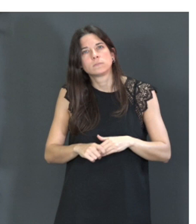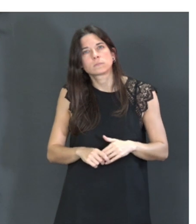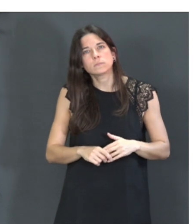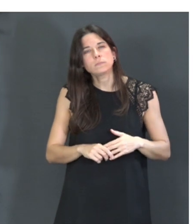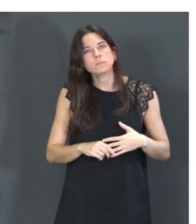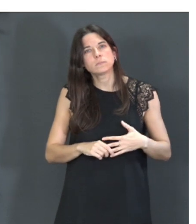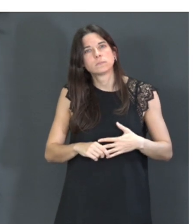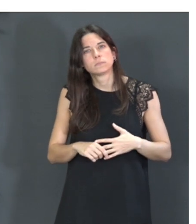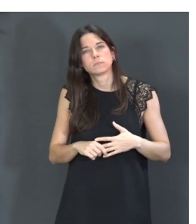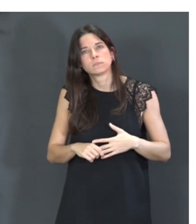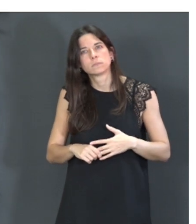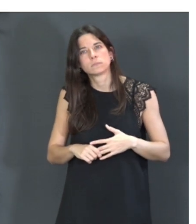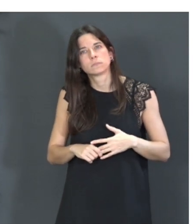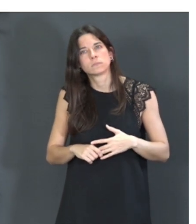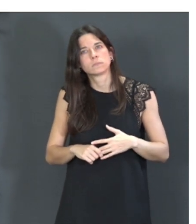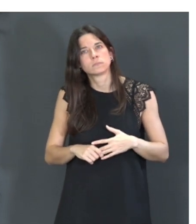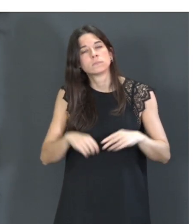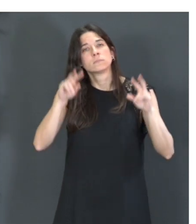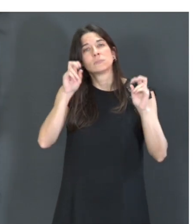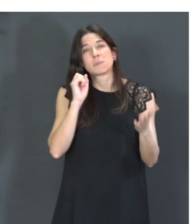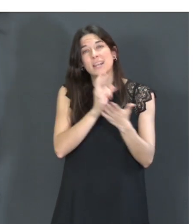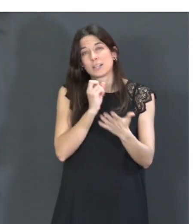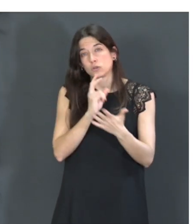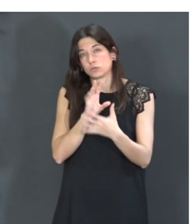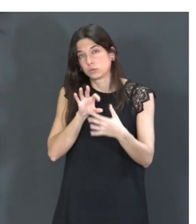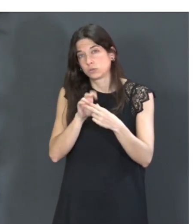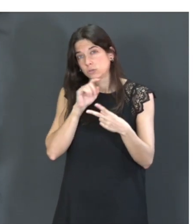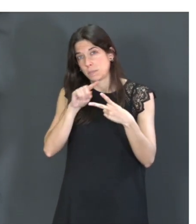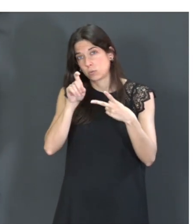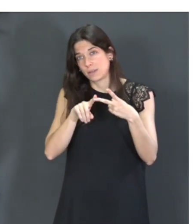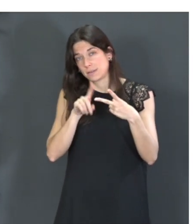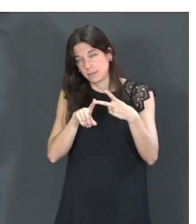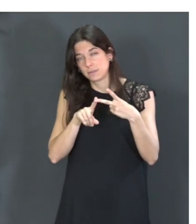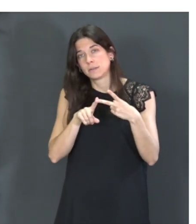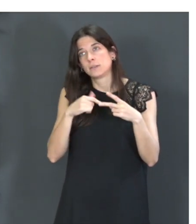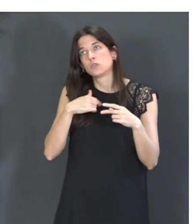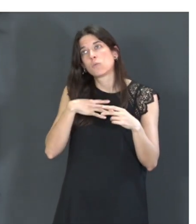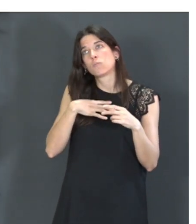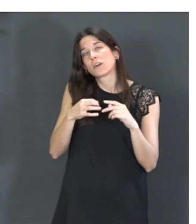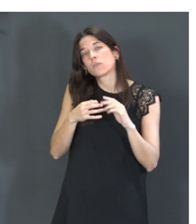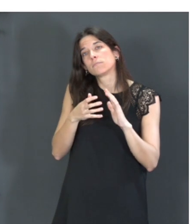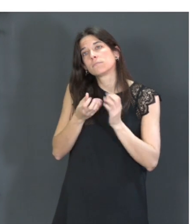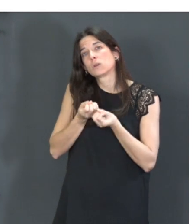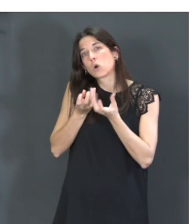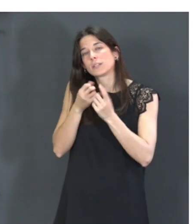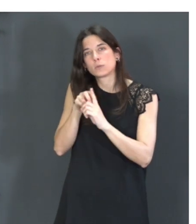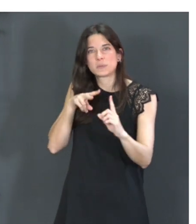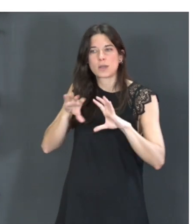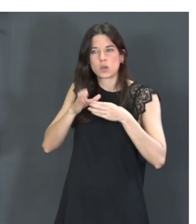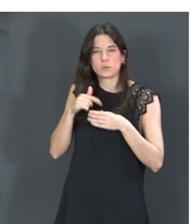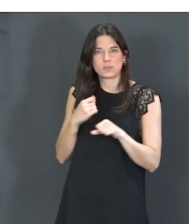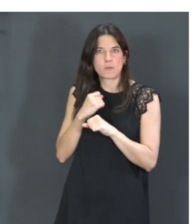Lo que tiene que ver con los retos, tal como, claro, yo al final puedo hablar desde el colectivo, ¿no?, con el